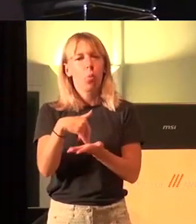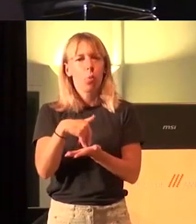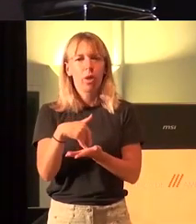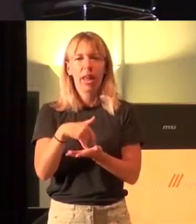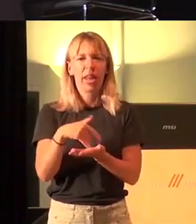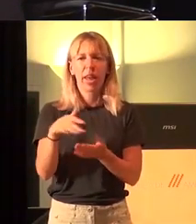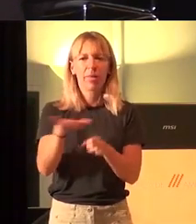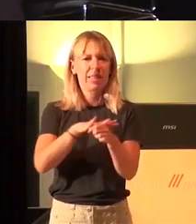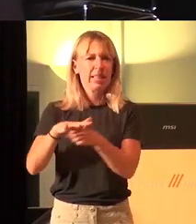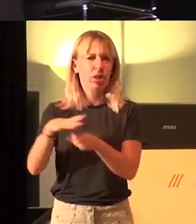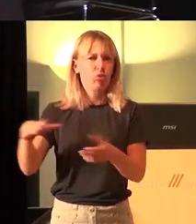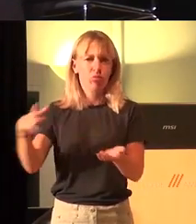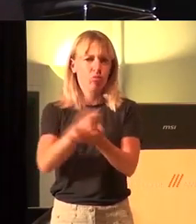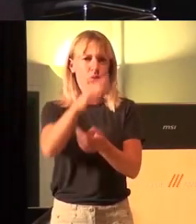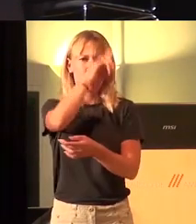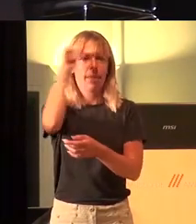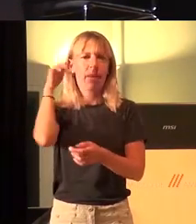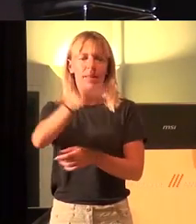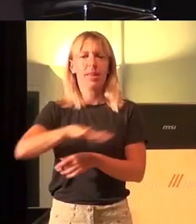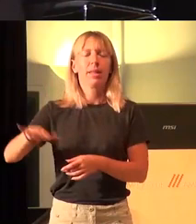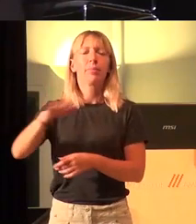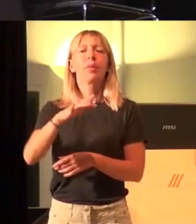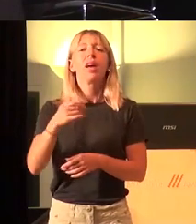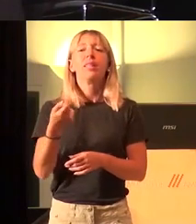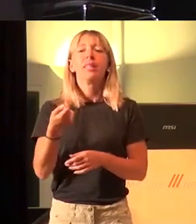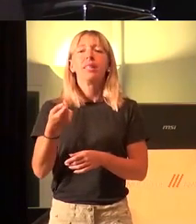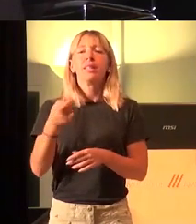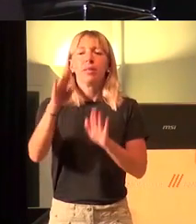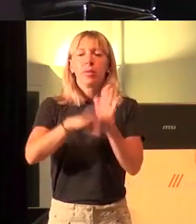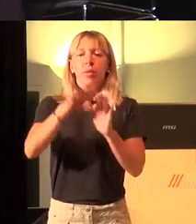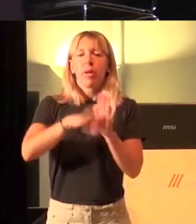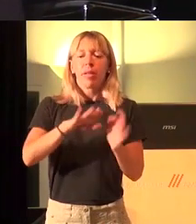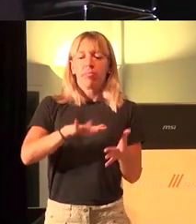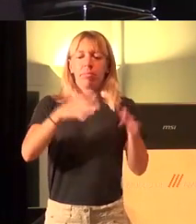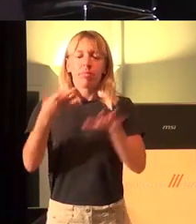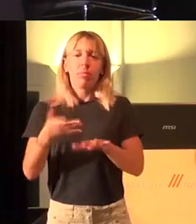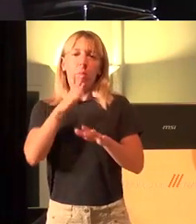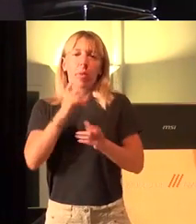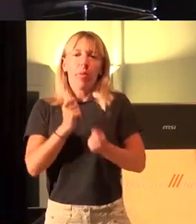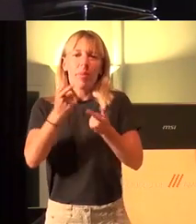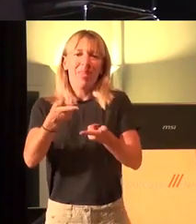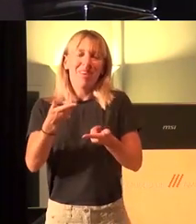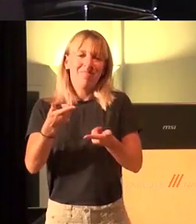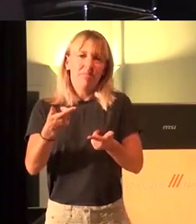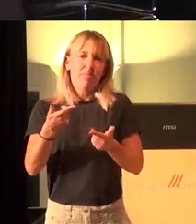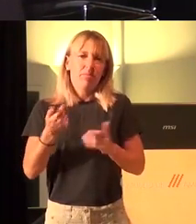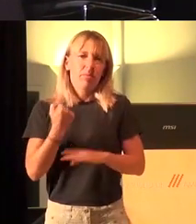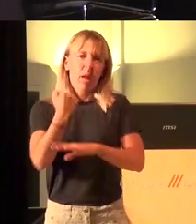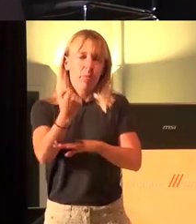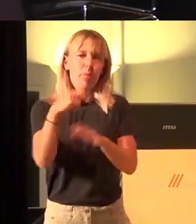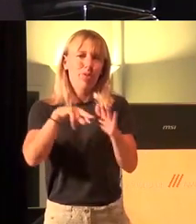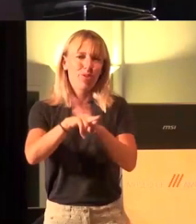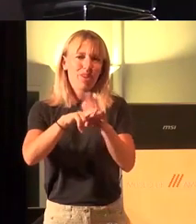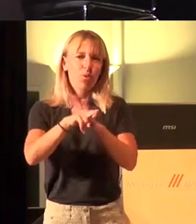vulnerabilidad de todos los distritos de Madrid, y los programas que implementáis son para darles ese apoyo y esos